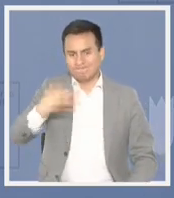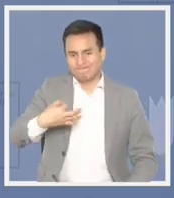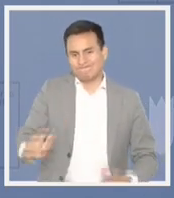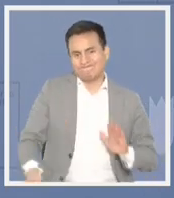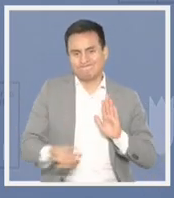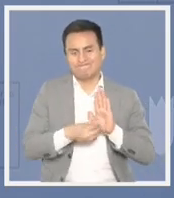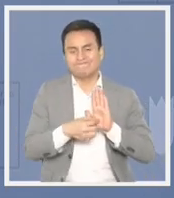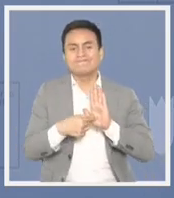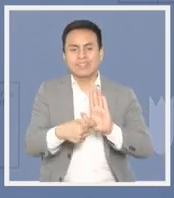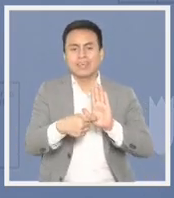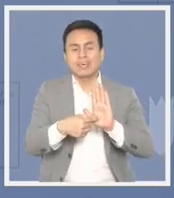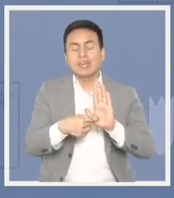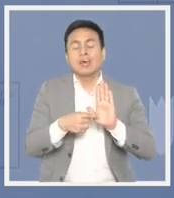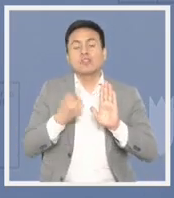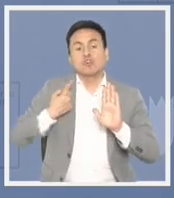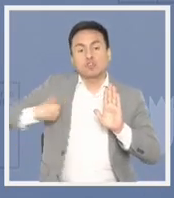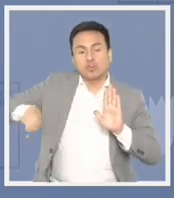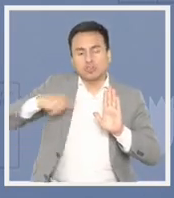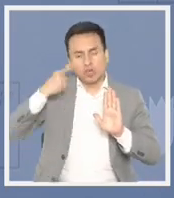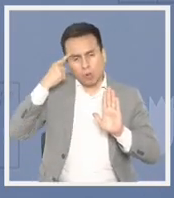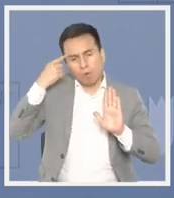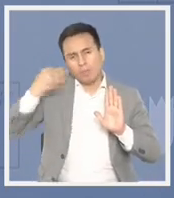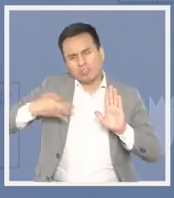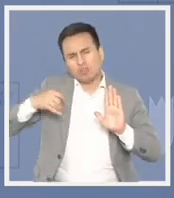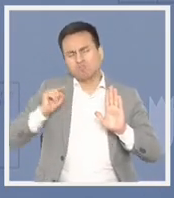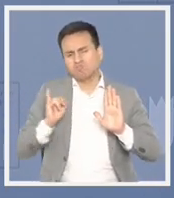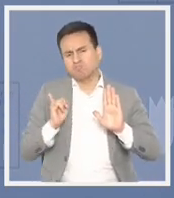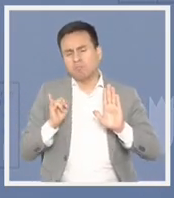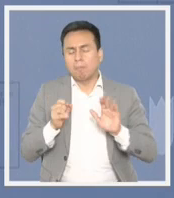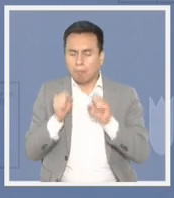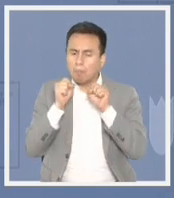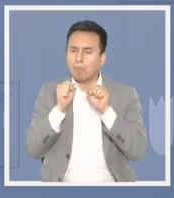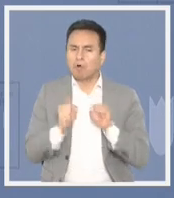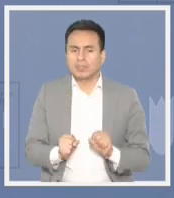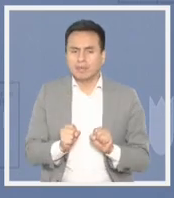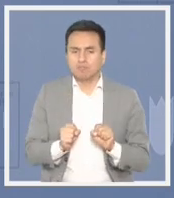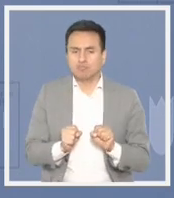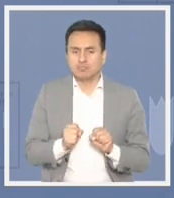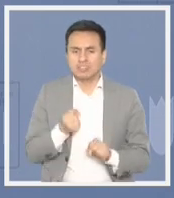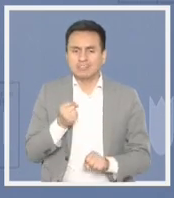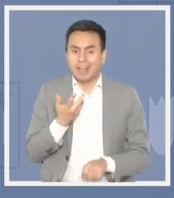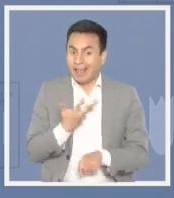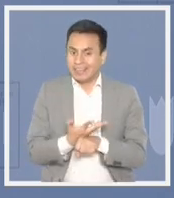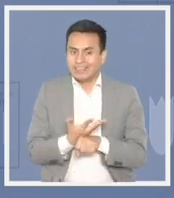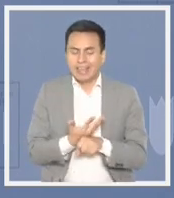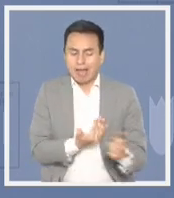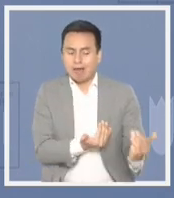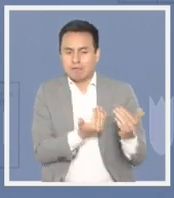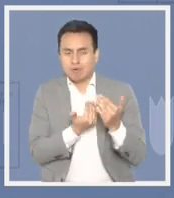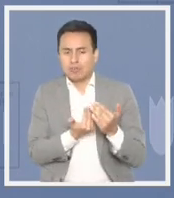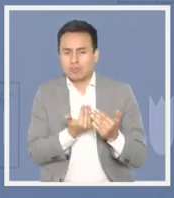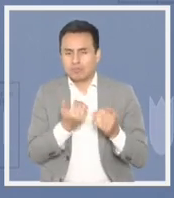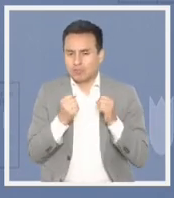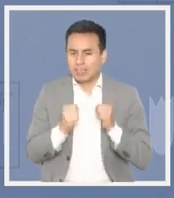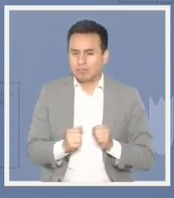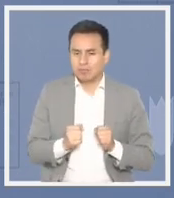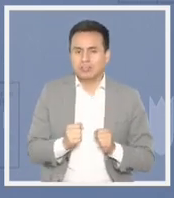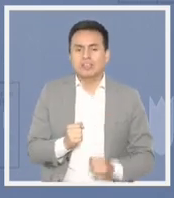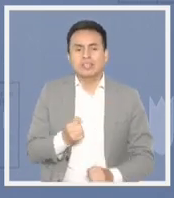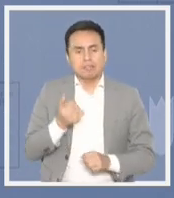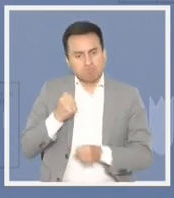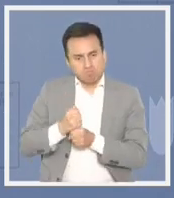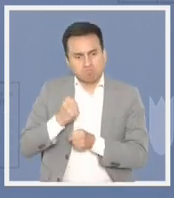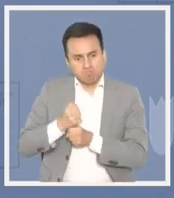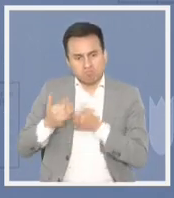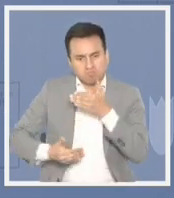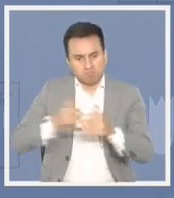nosotros tenemos toda la convicción de que podemos contar con un apoyo y estamos